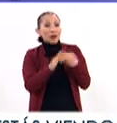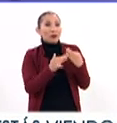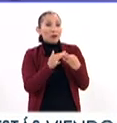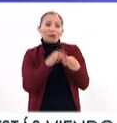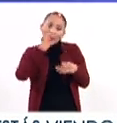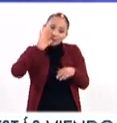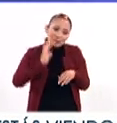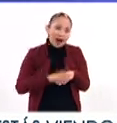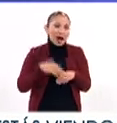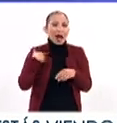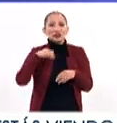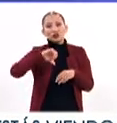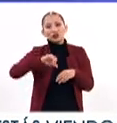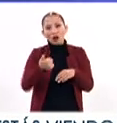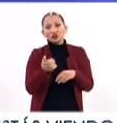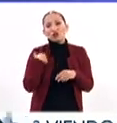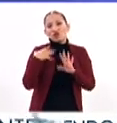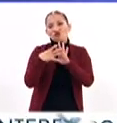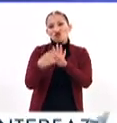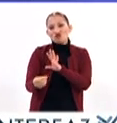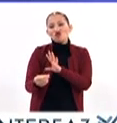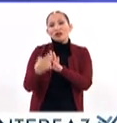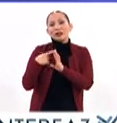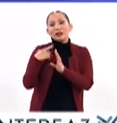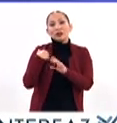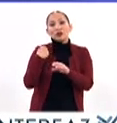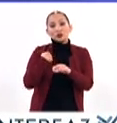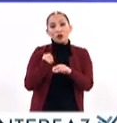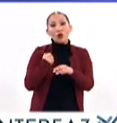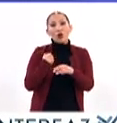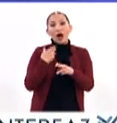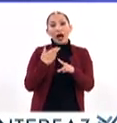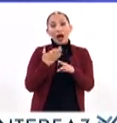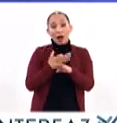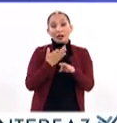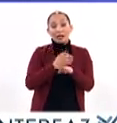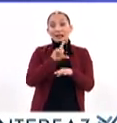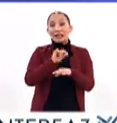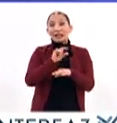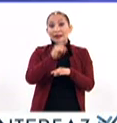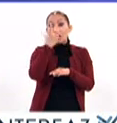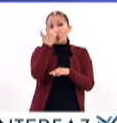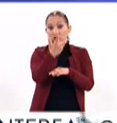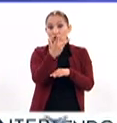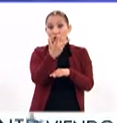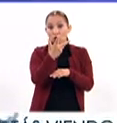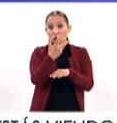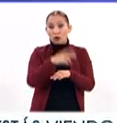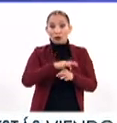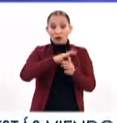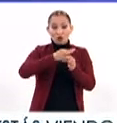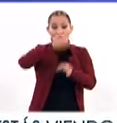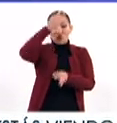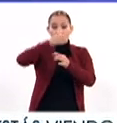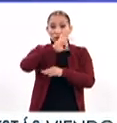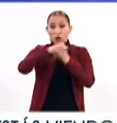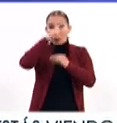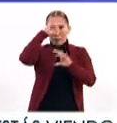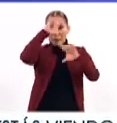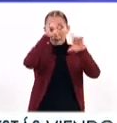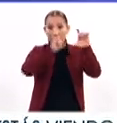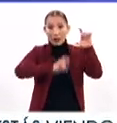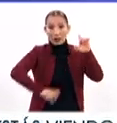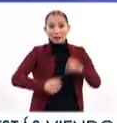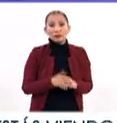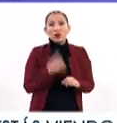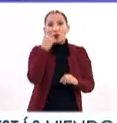mundo, que la replicaron y acabé hasta ahorita hecho 78. ¿En todo el país? Pues 78 en